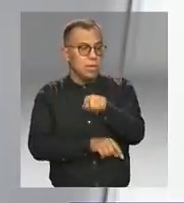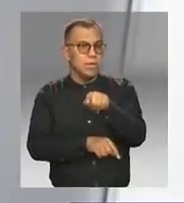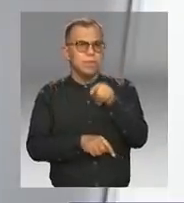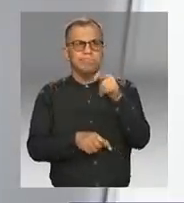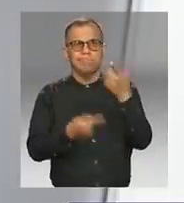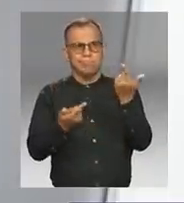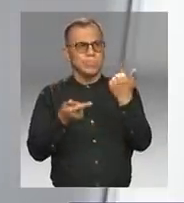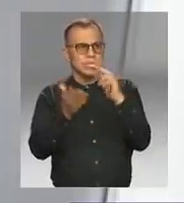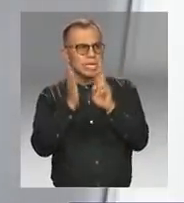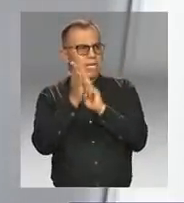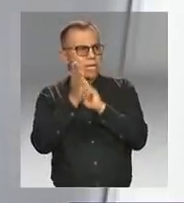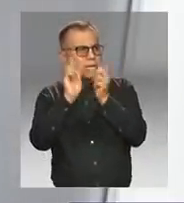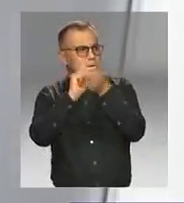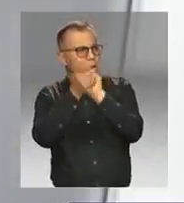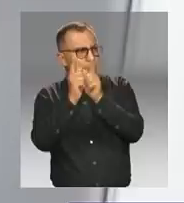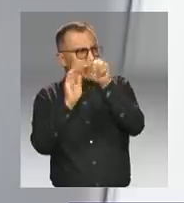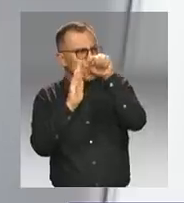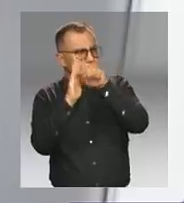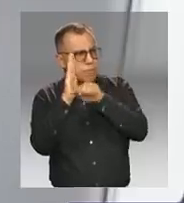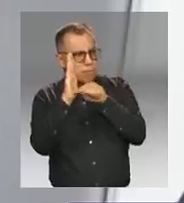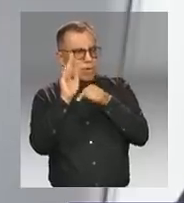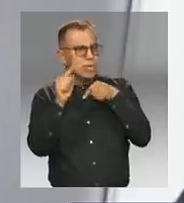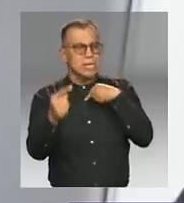con esta reforma tributaria,